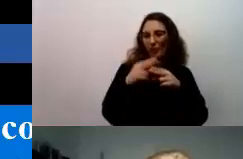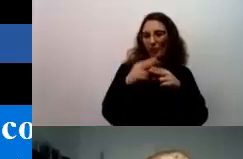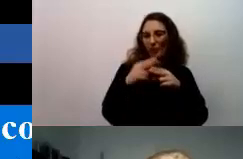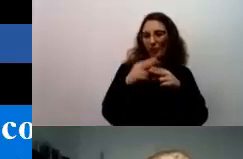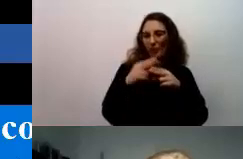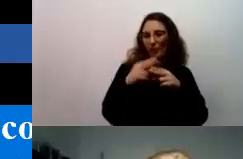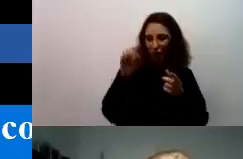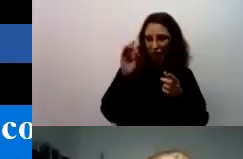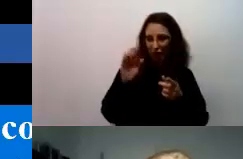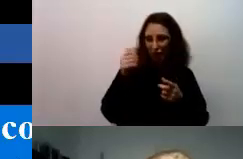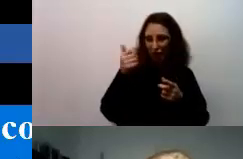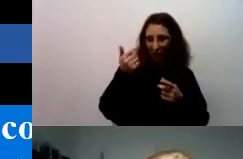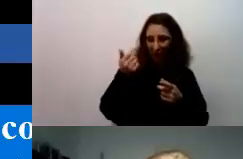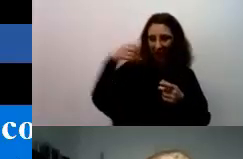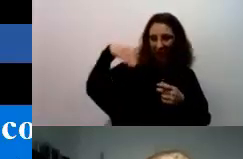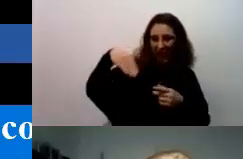Decreto